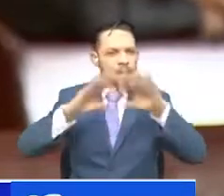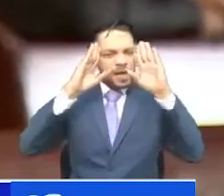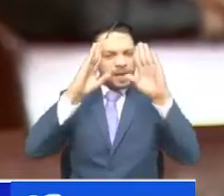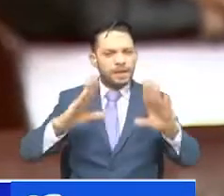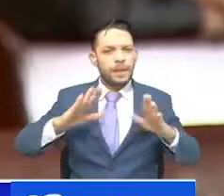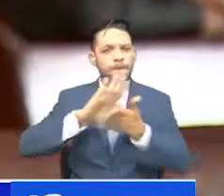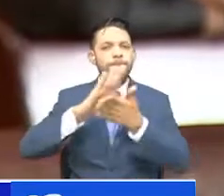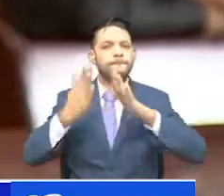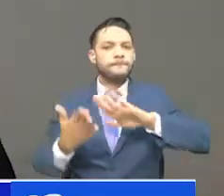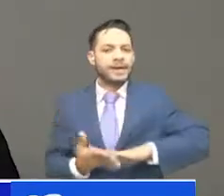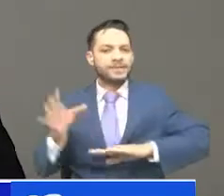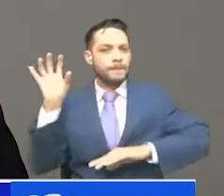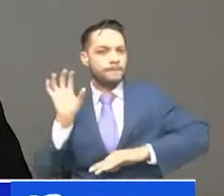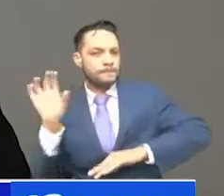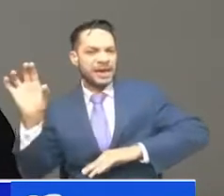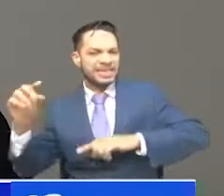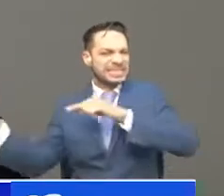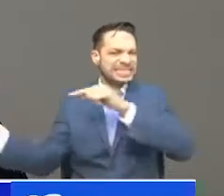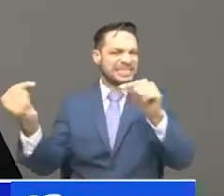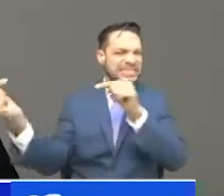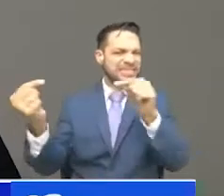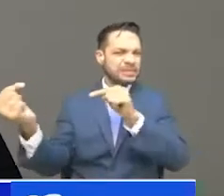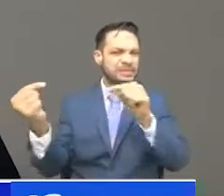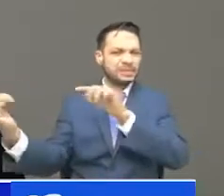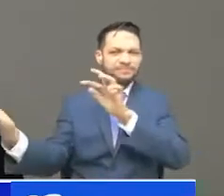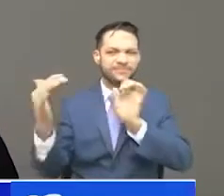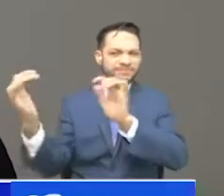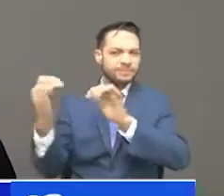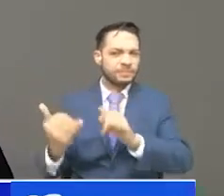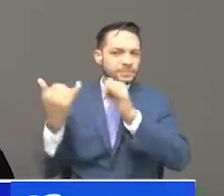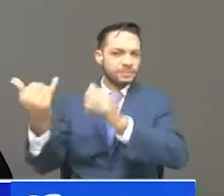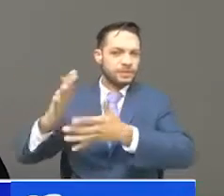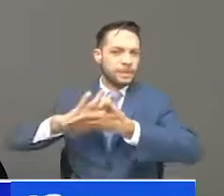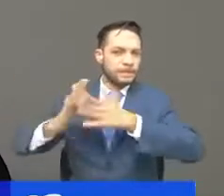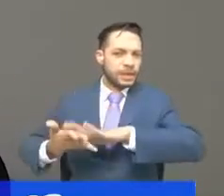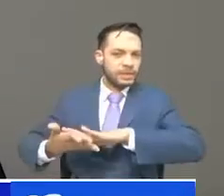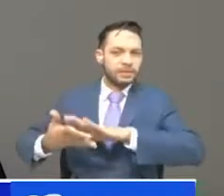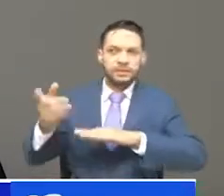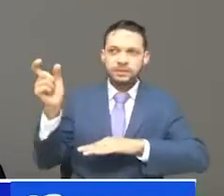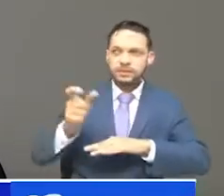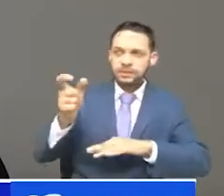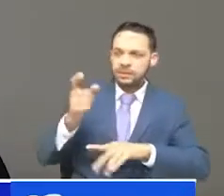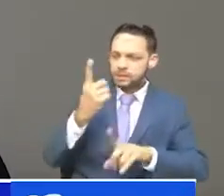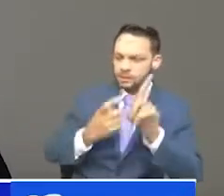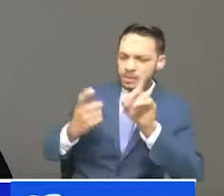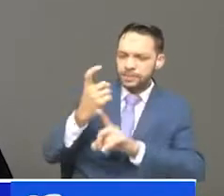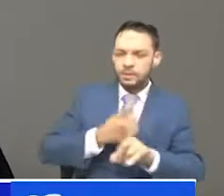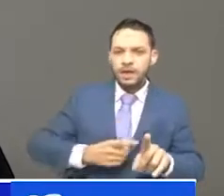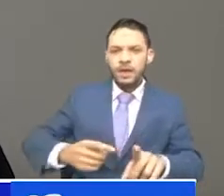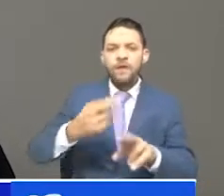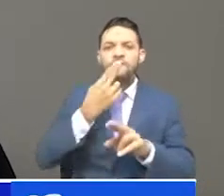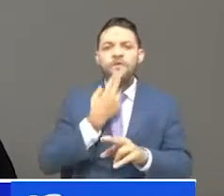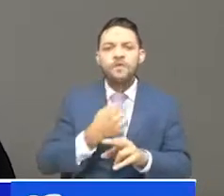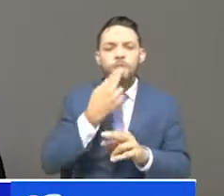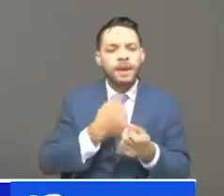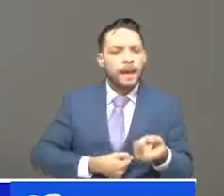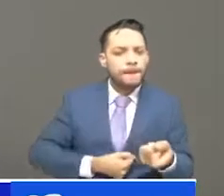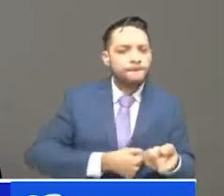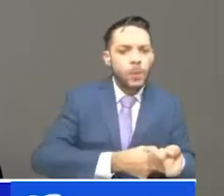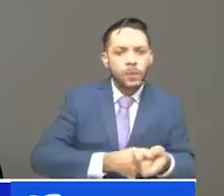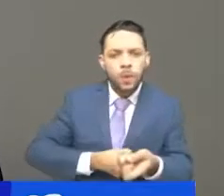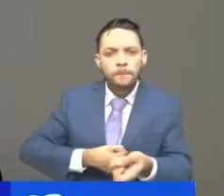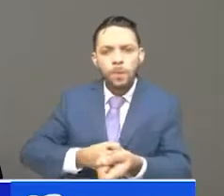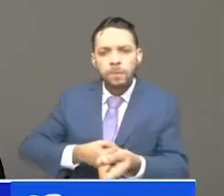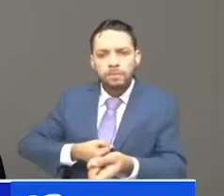la paz en Ucrania. Estos momentos de crisis que estamos viviendo amerita esta reflexión, hacer el bien. Una